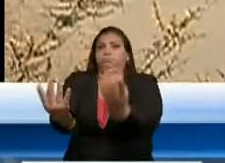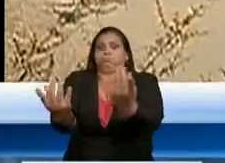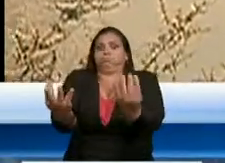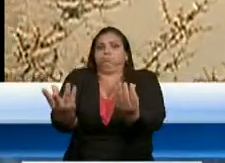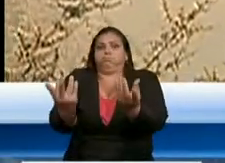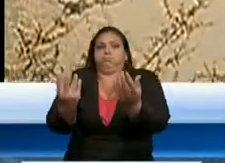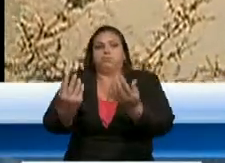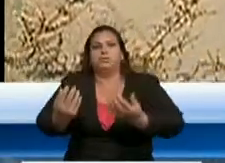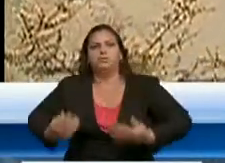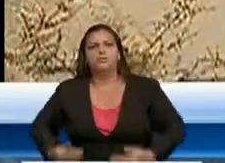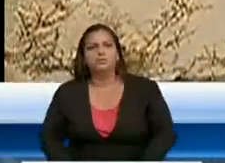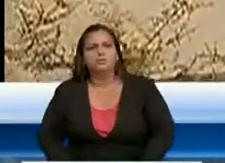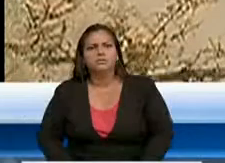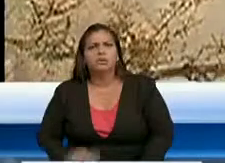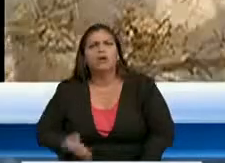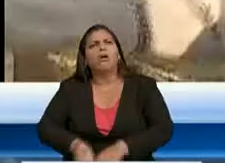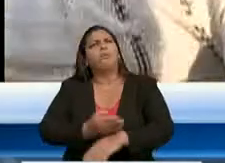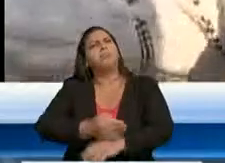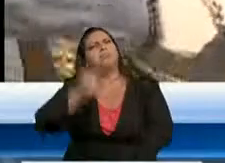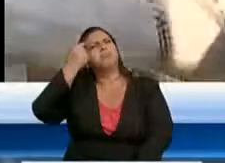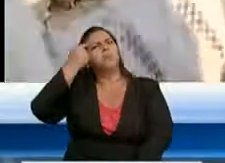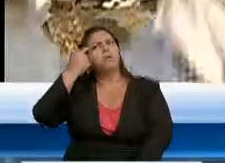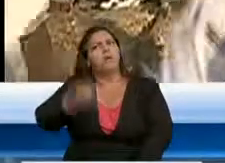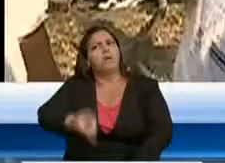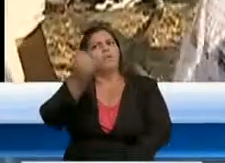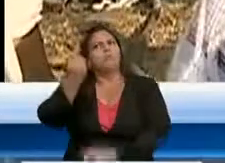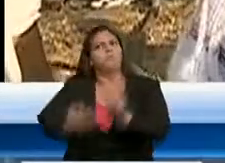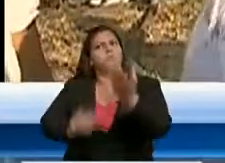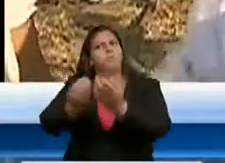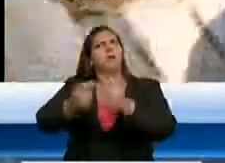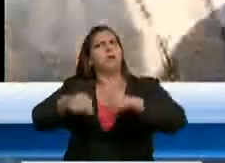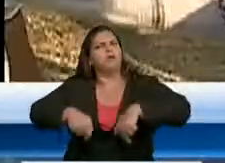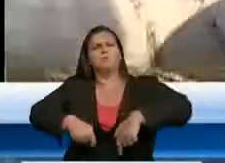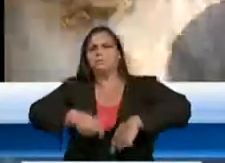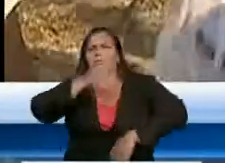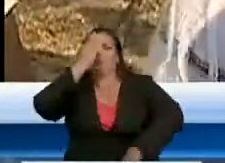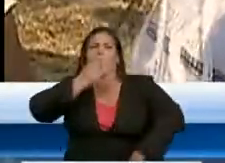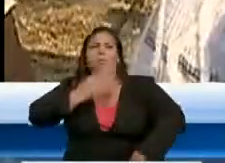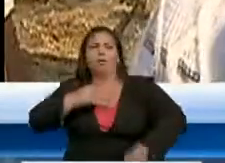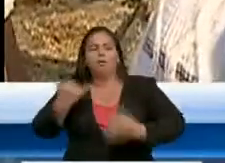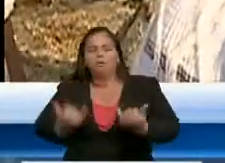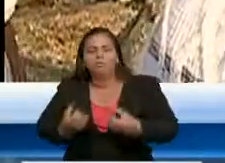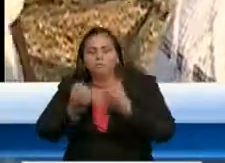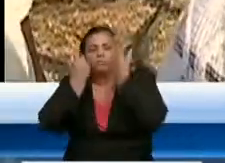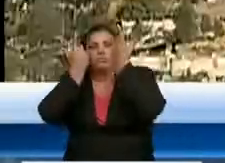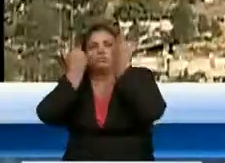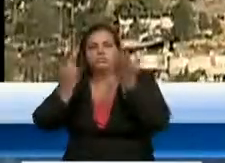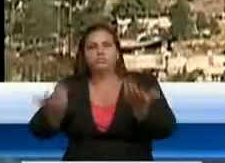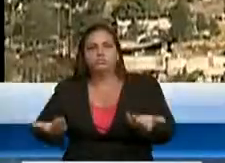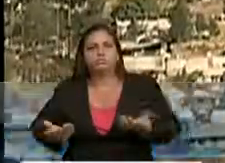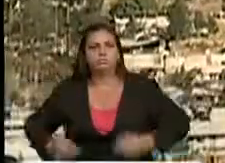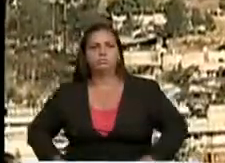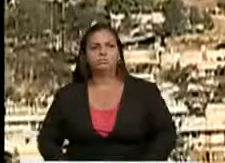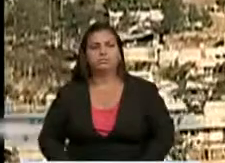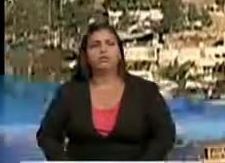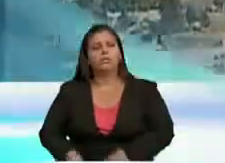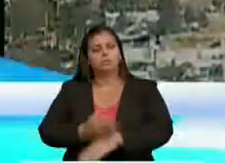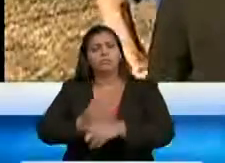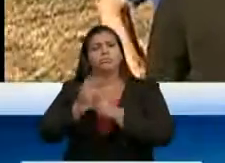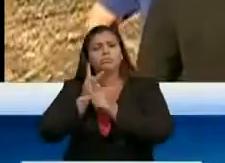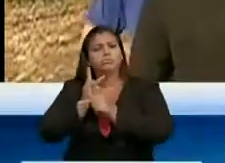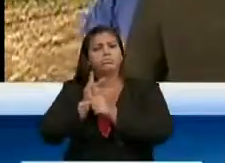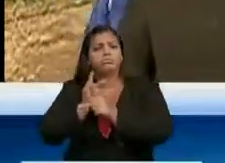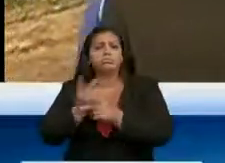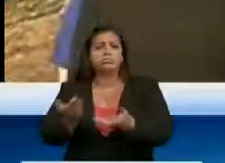Guápulo. No, nunca pensamos que iba a avanzar acá nuestro sector, ¿no? Y nuestro bosque que nosotros tanto cuidamos. Aquí en el sector del